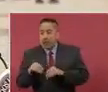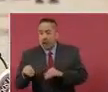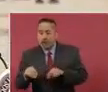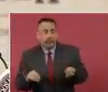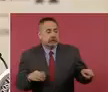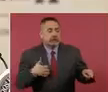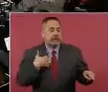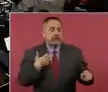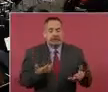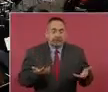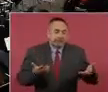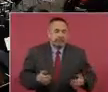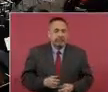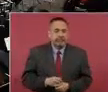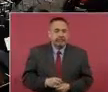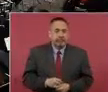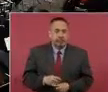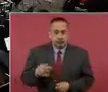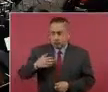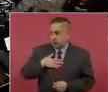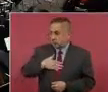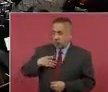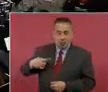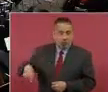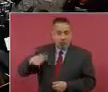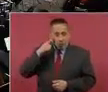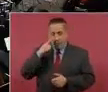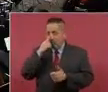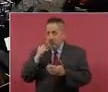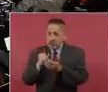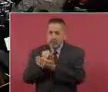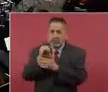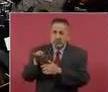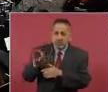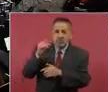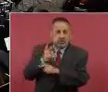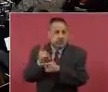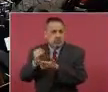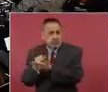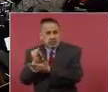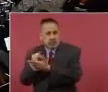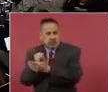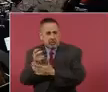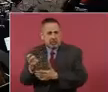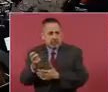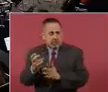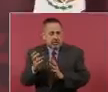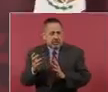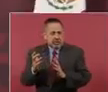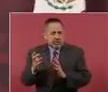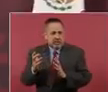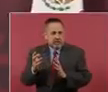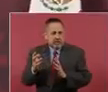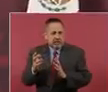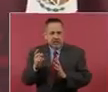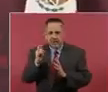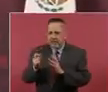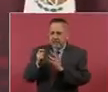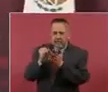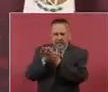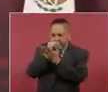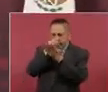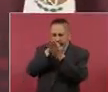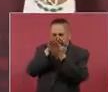que algunos consejeros del Instituto Nacional Electoral no creen en la democracia y que su alianza no es con el pueblo, sino con los